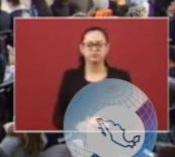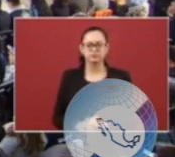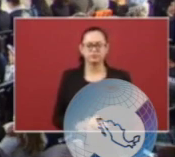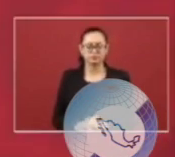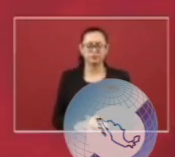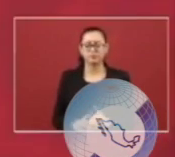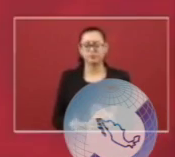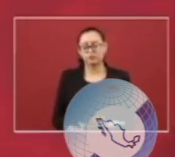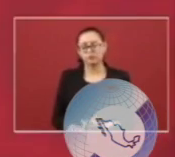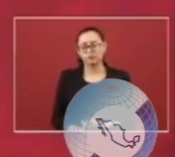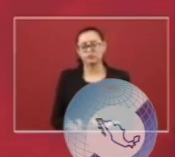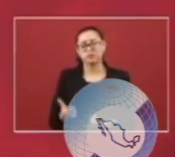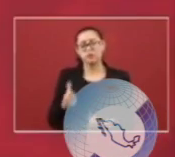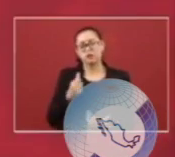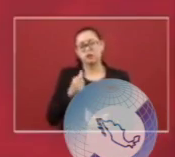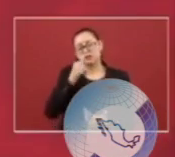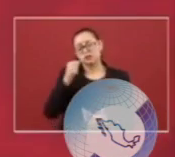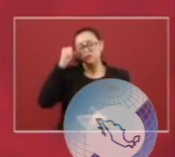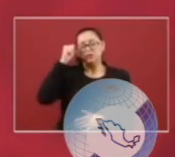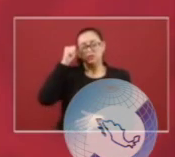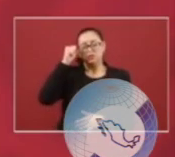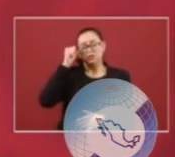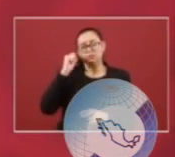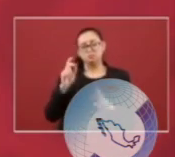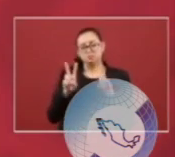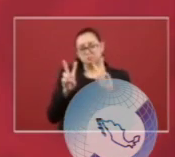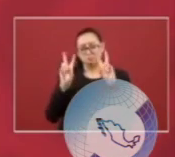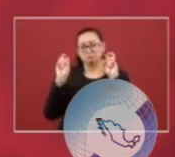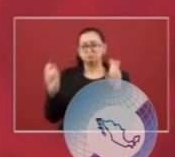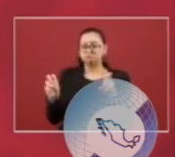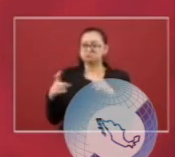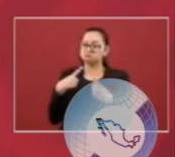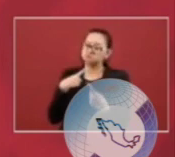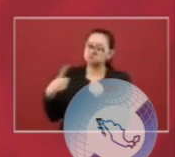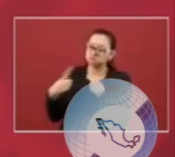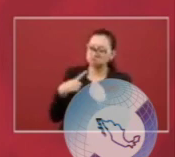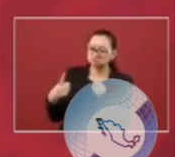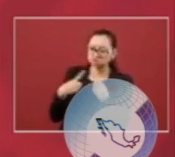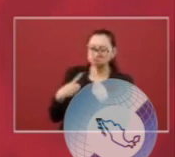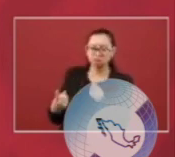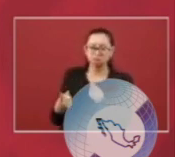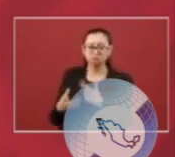fue este que hablamos